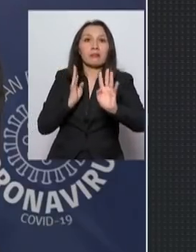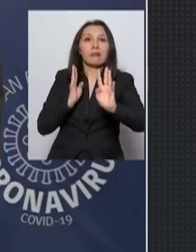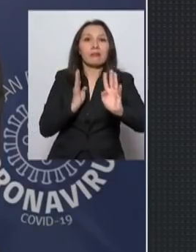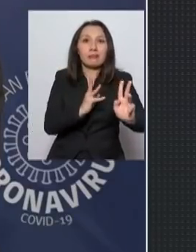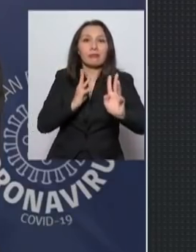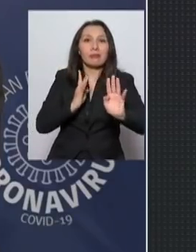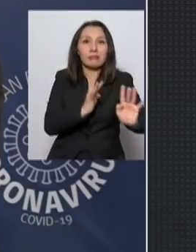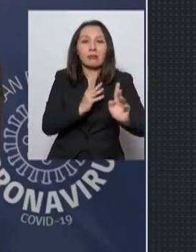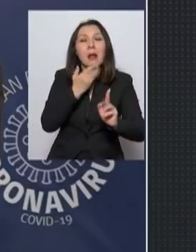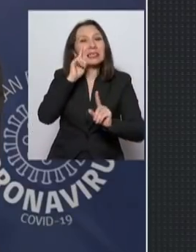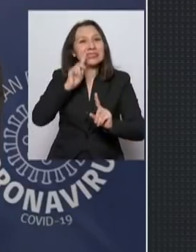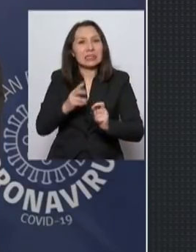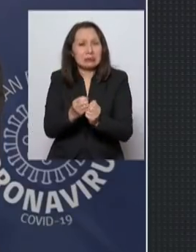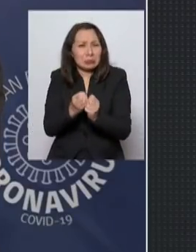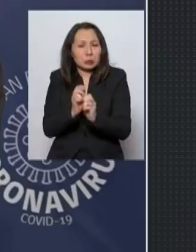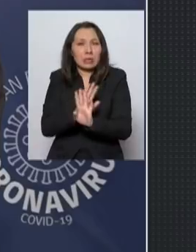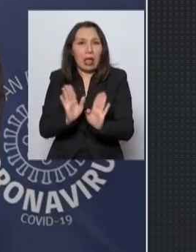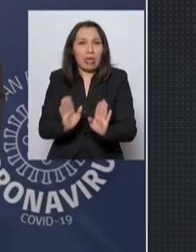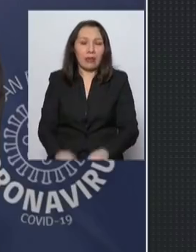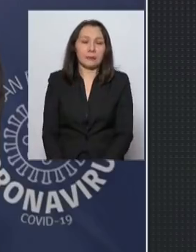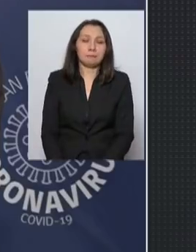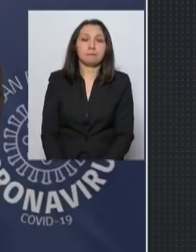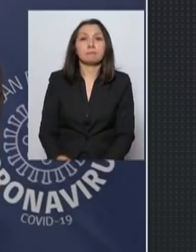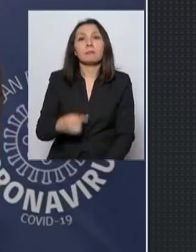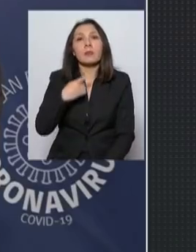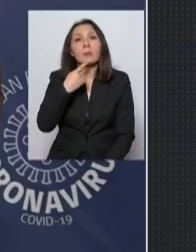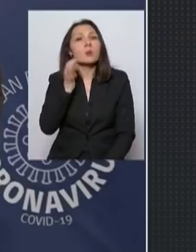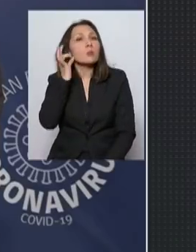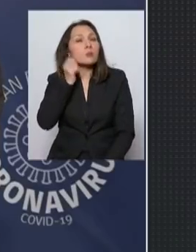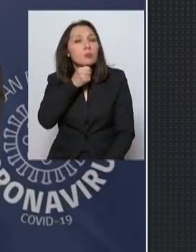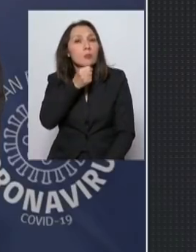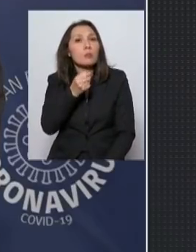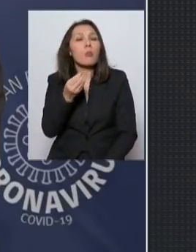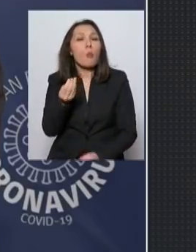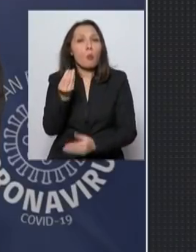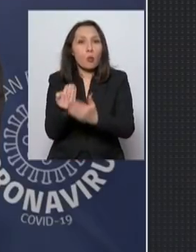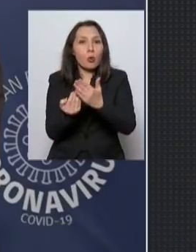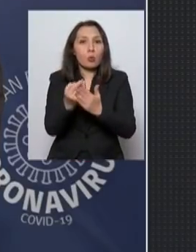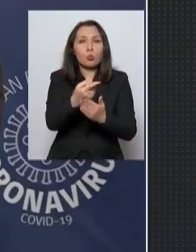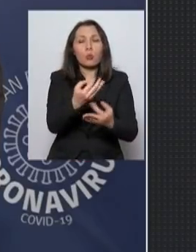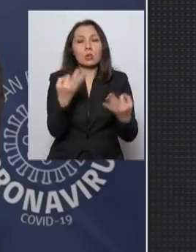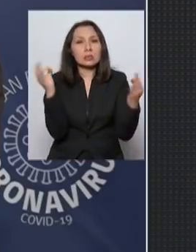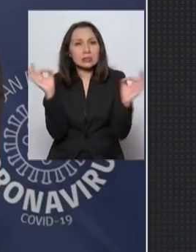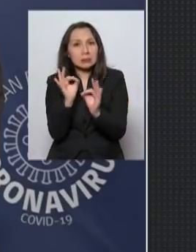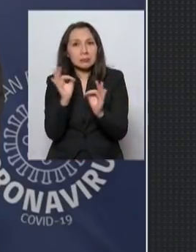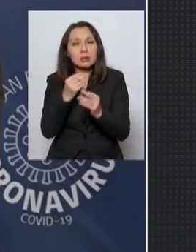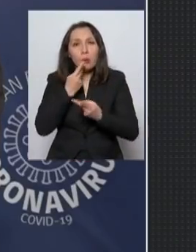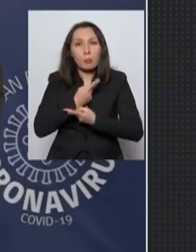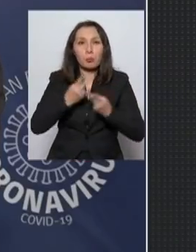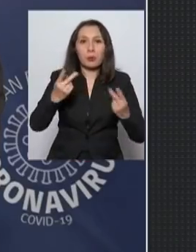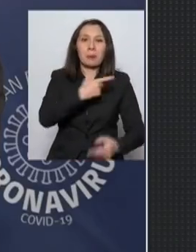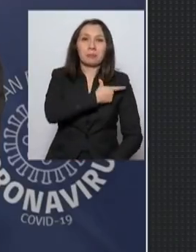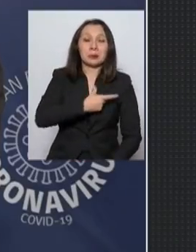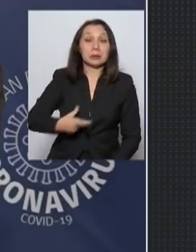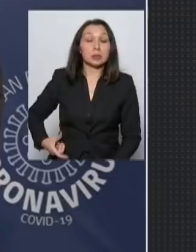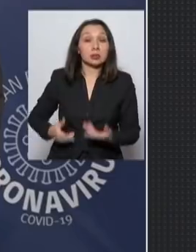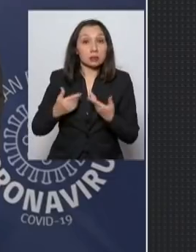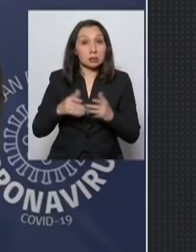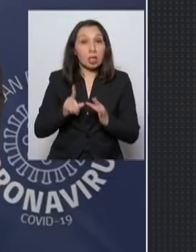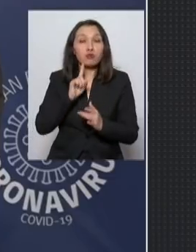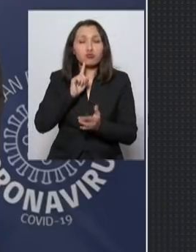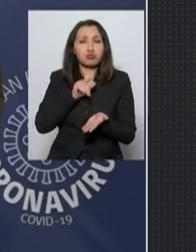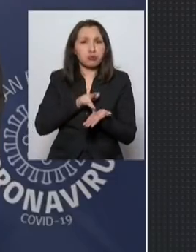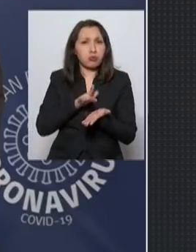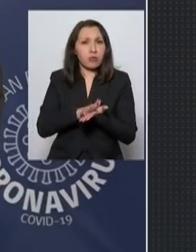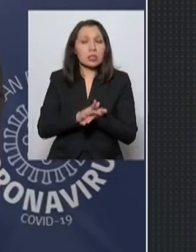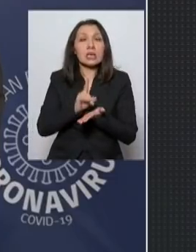produzca congestión. Ministro, buenos días. Respecto a lo que usted explicaba, estos anuncios del presidente, no sé si ya tiene alguna